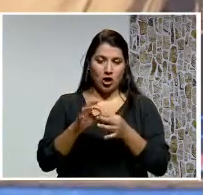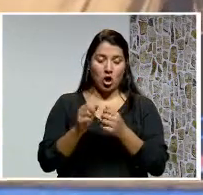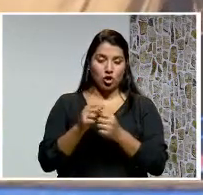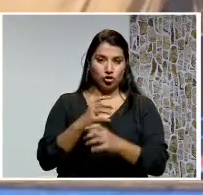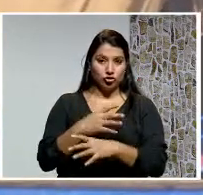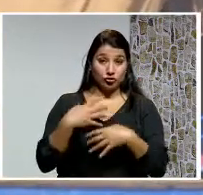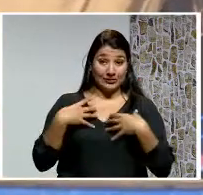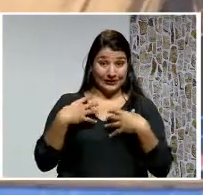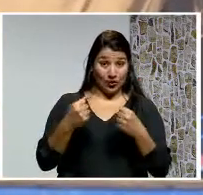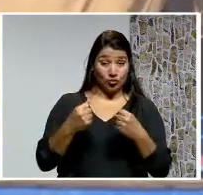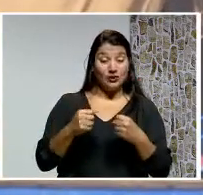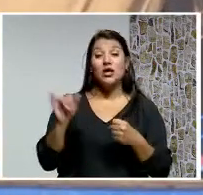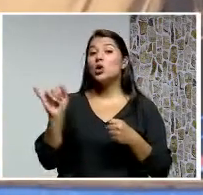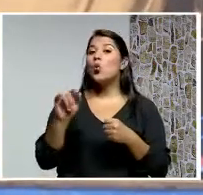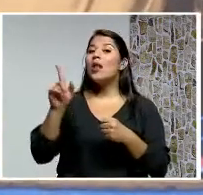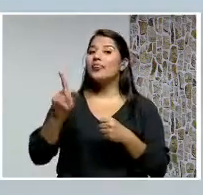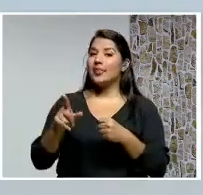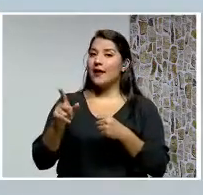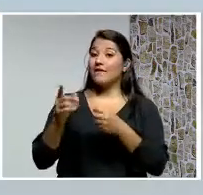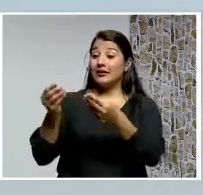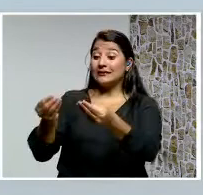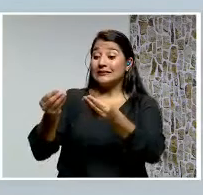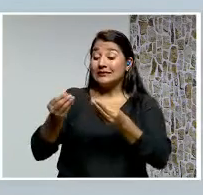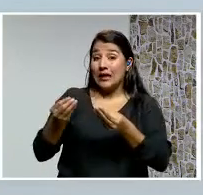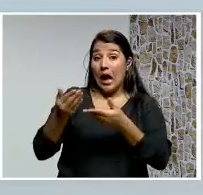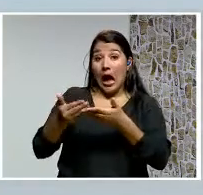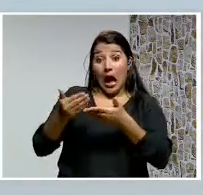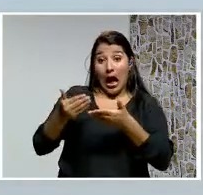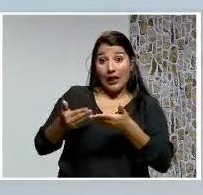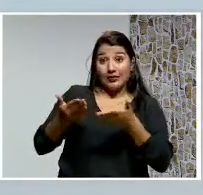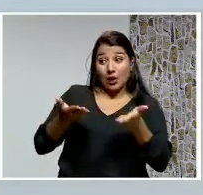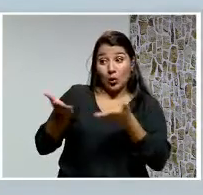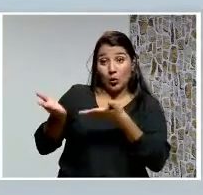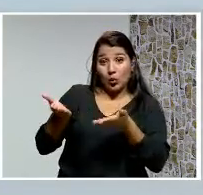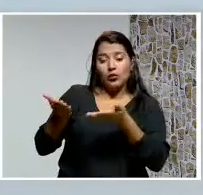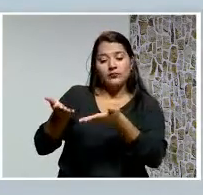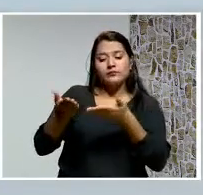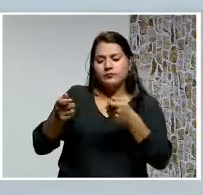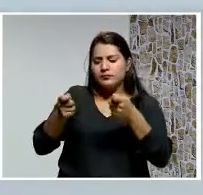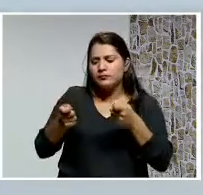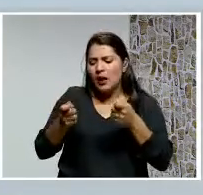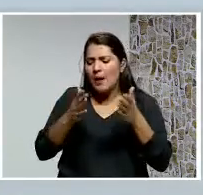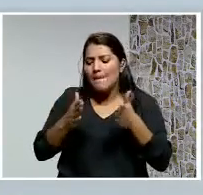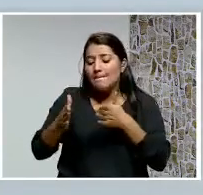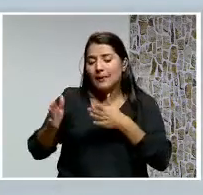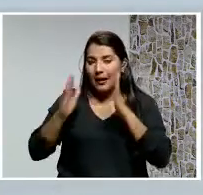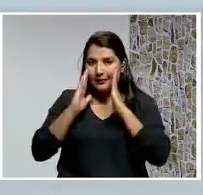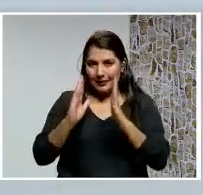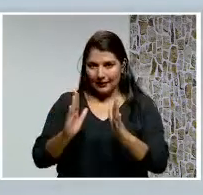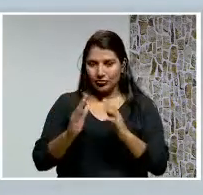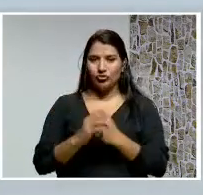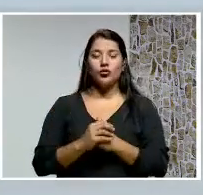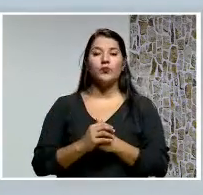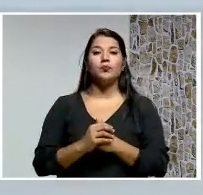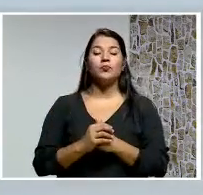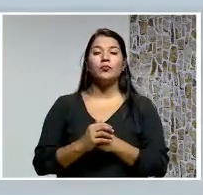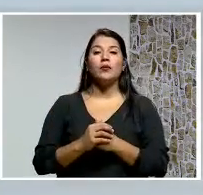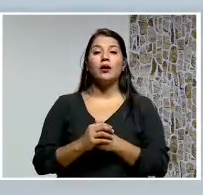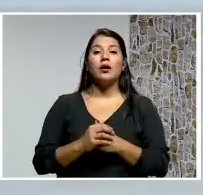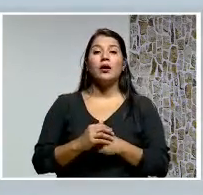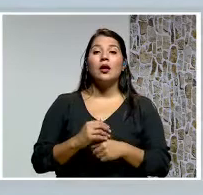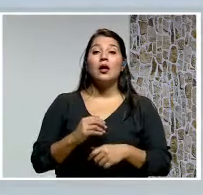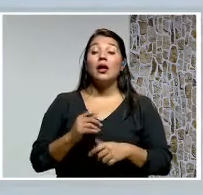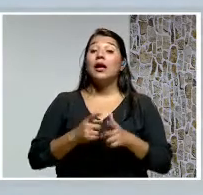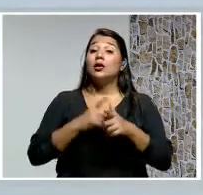país, deberán entregar un plan de atención de casos sospechosos, un reporte de casos en el buque, donde